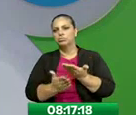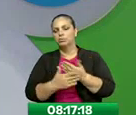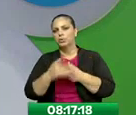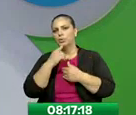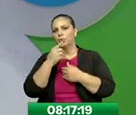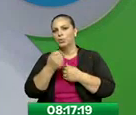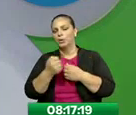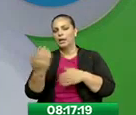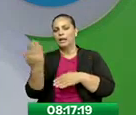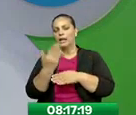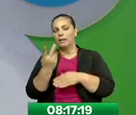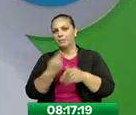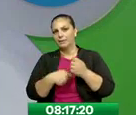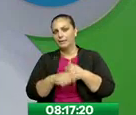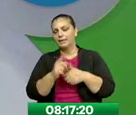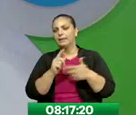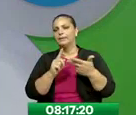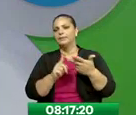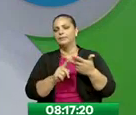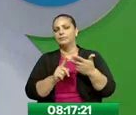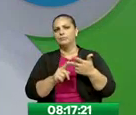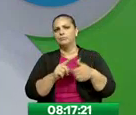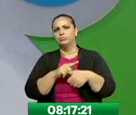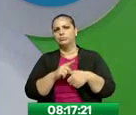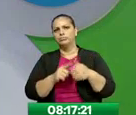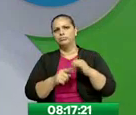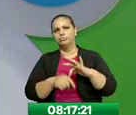En 2 de estos se repitió el modus operandi.